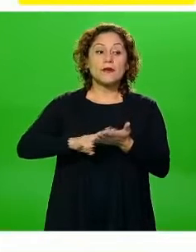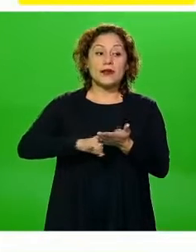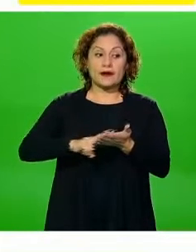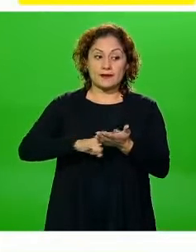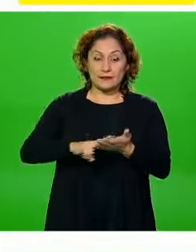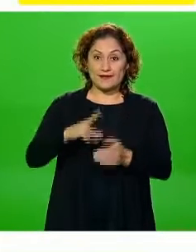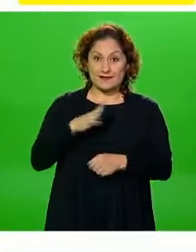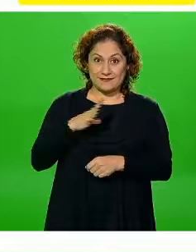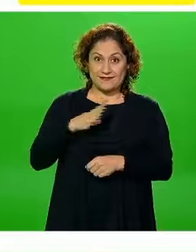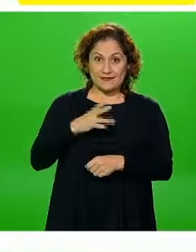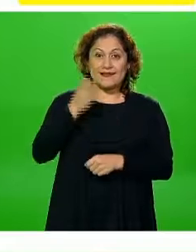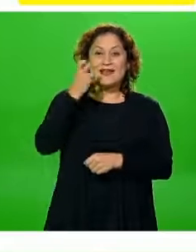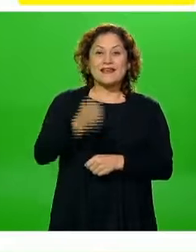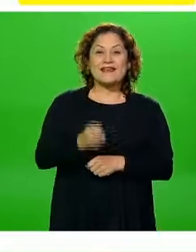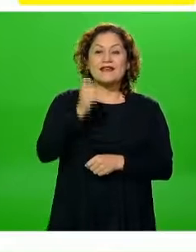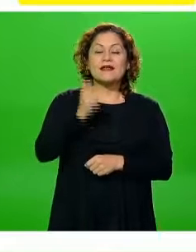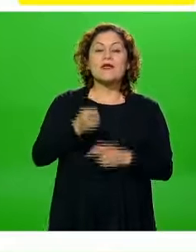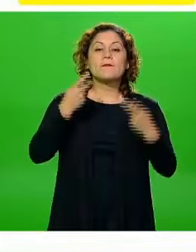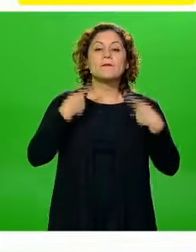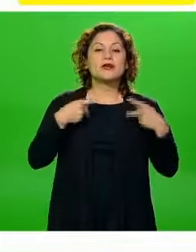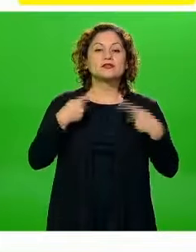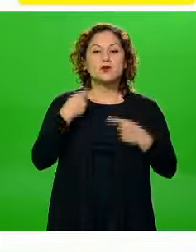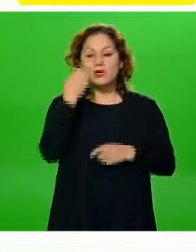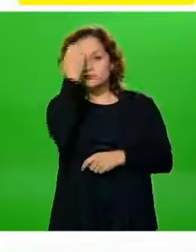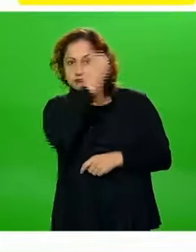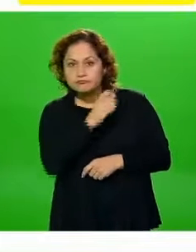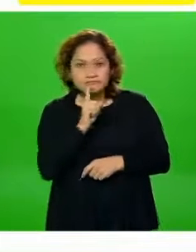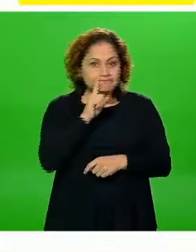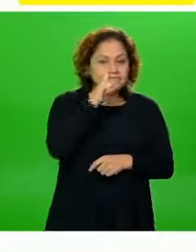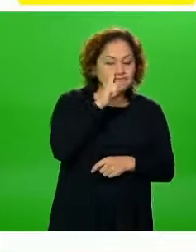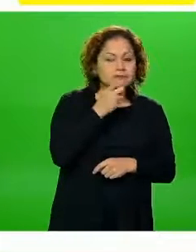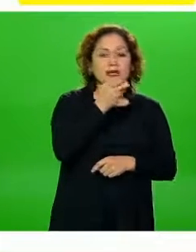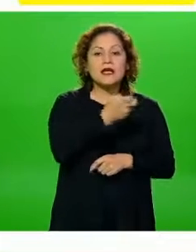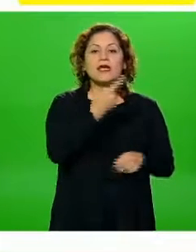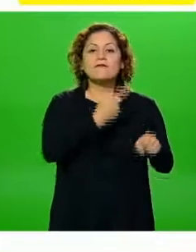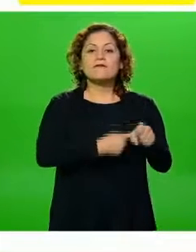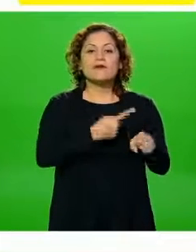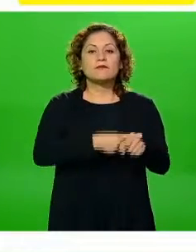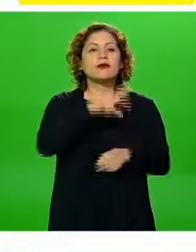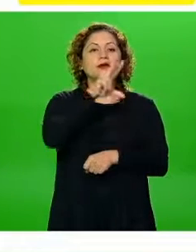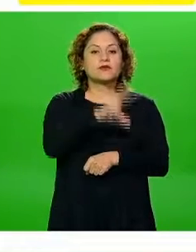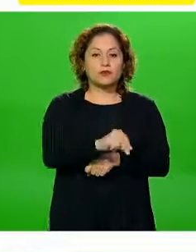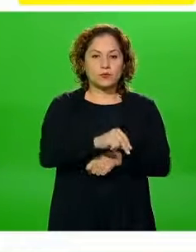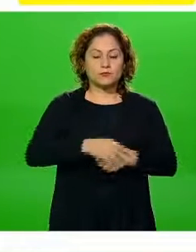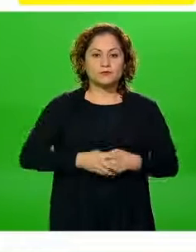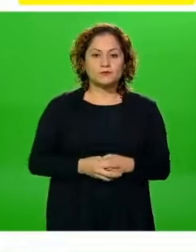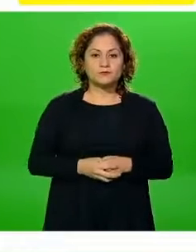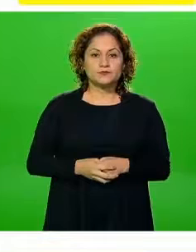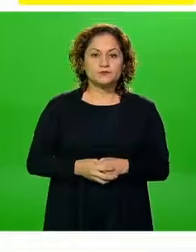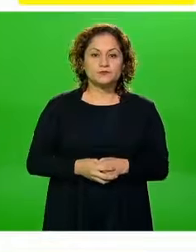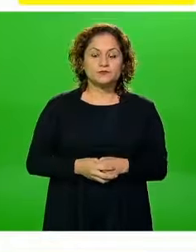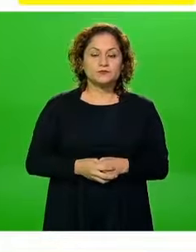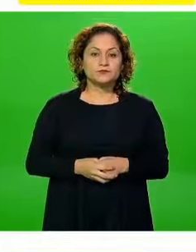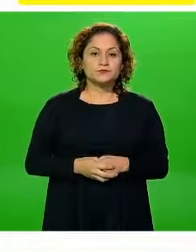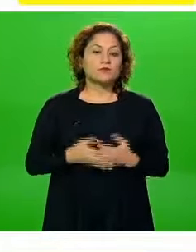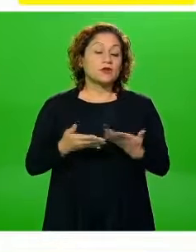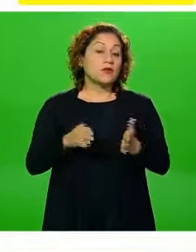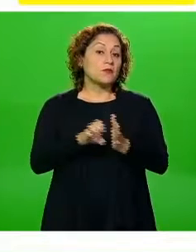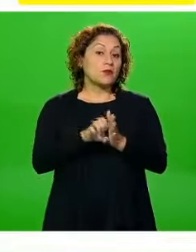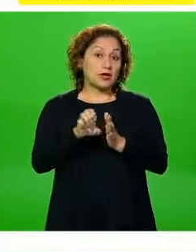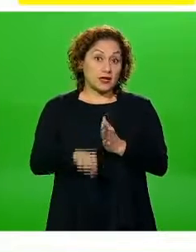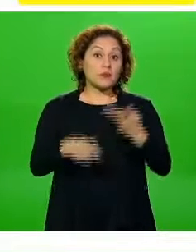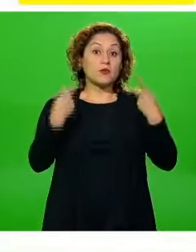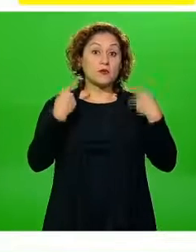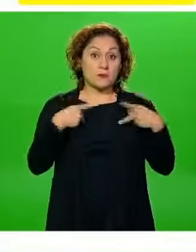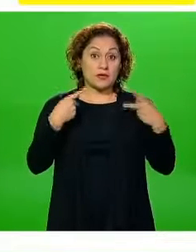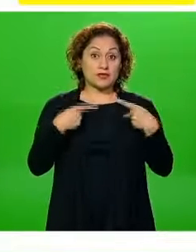habla de los resultados negativos. Esto también es importante, son personas que contaron con una prueba, es decir,